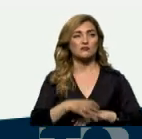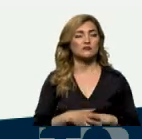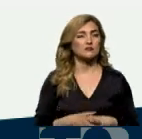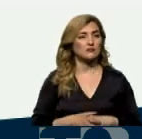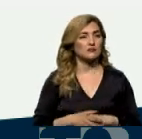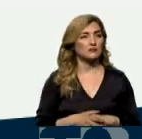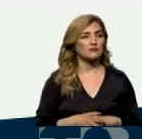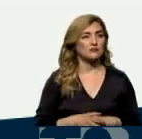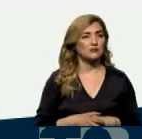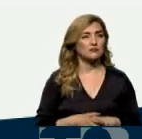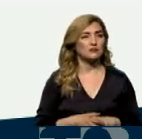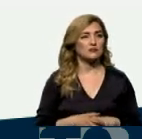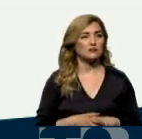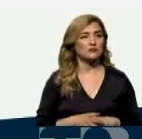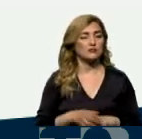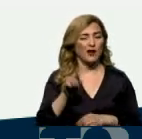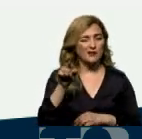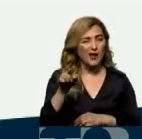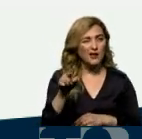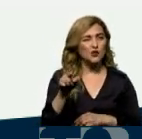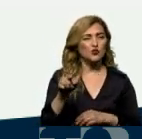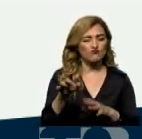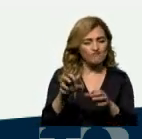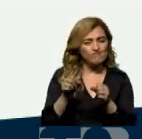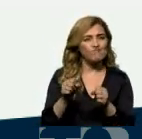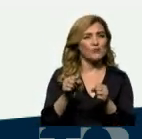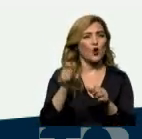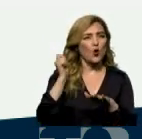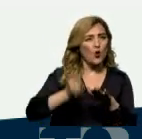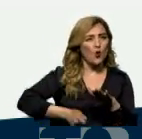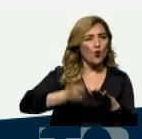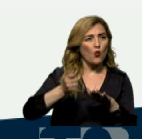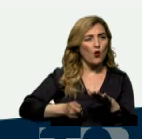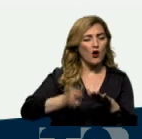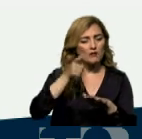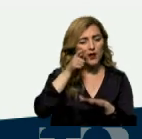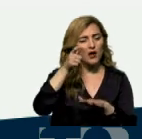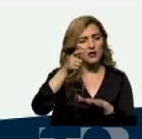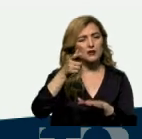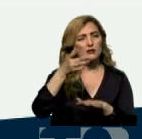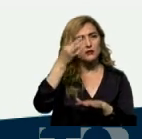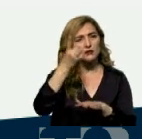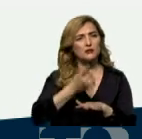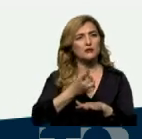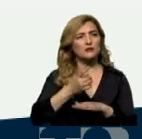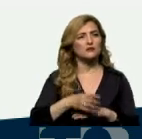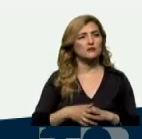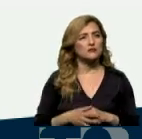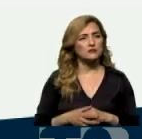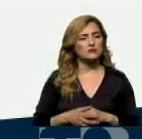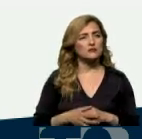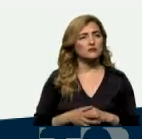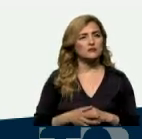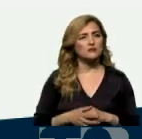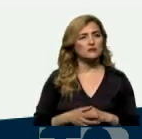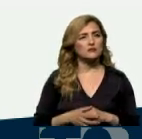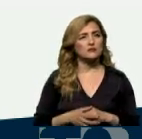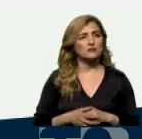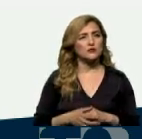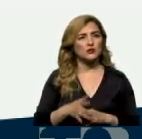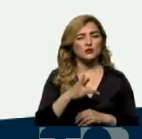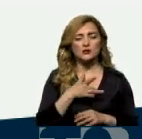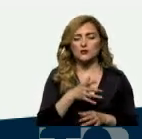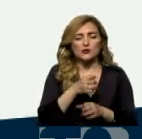que ahí tienes que agarrarte, Sol. Tienes que agarrarte ahí ante el juez de garantía penitenciaria y ante la fiscalía de que tú quieres estar segura